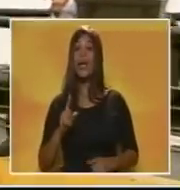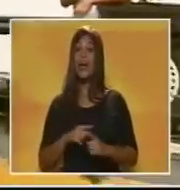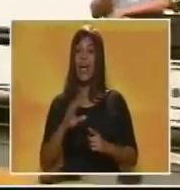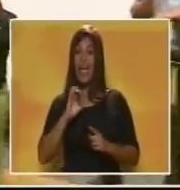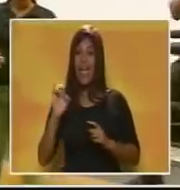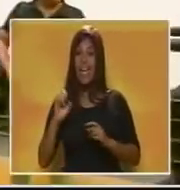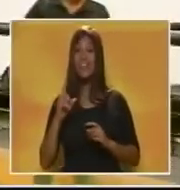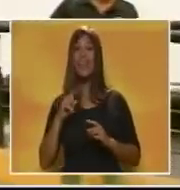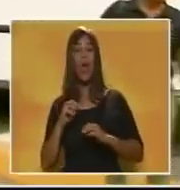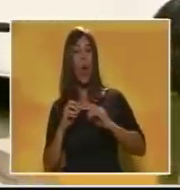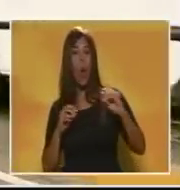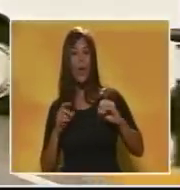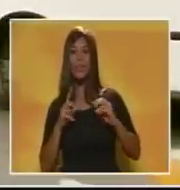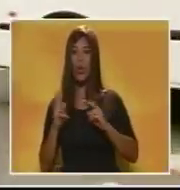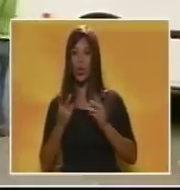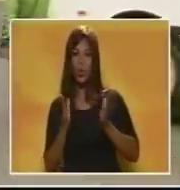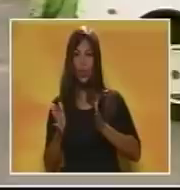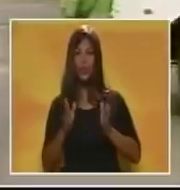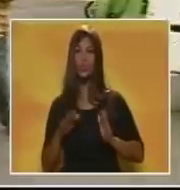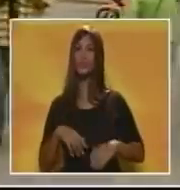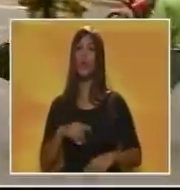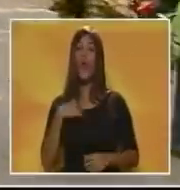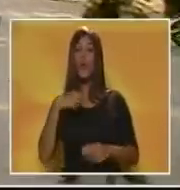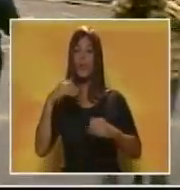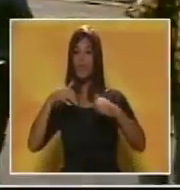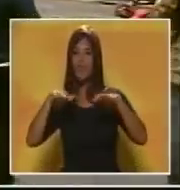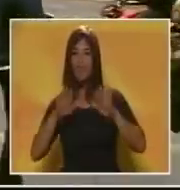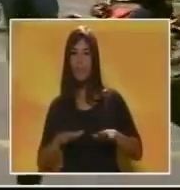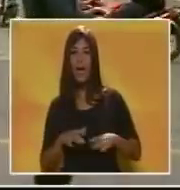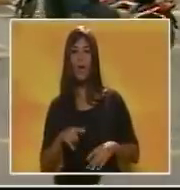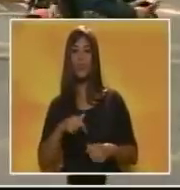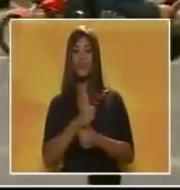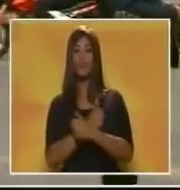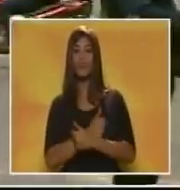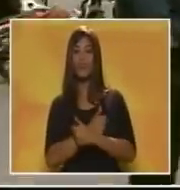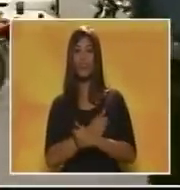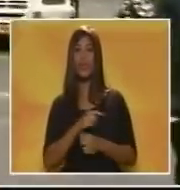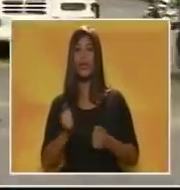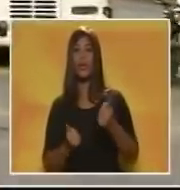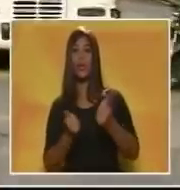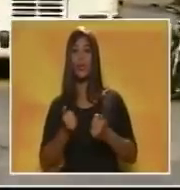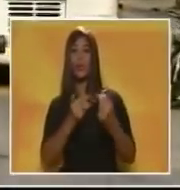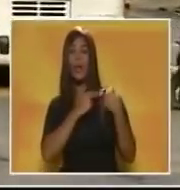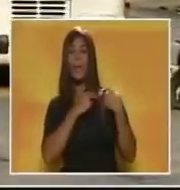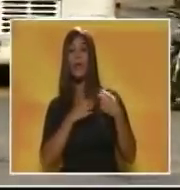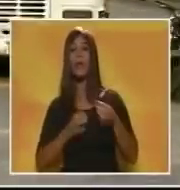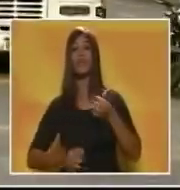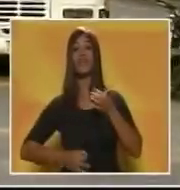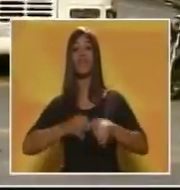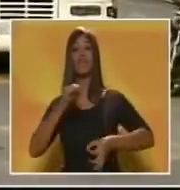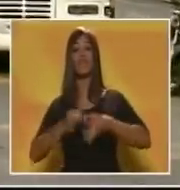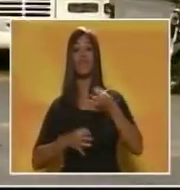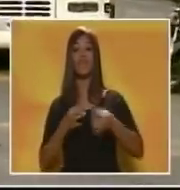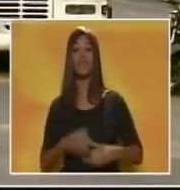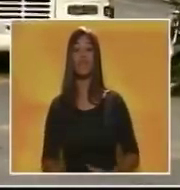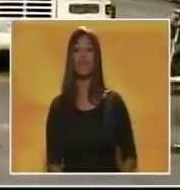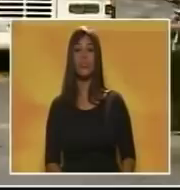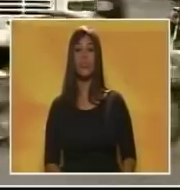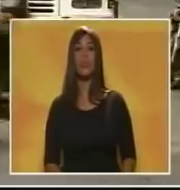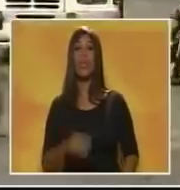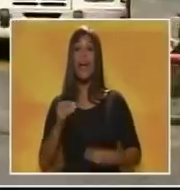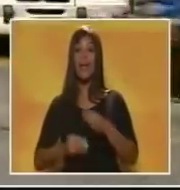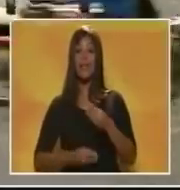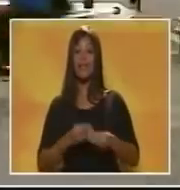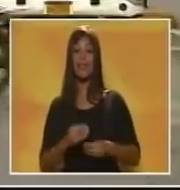este como en sentido oeste. Están aquí los transportistas y explicaron que